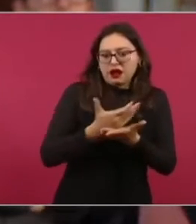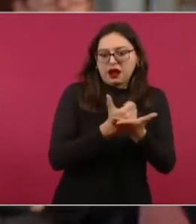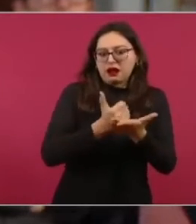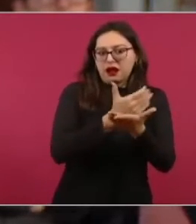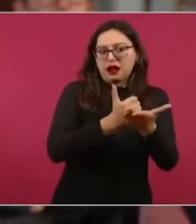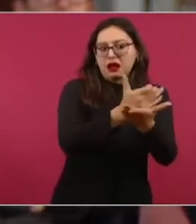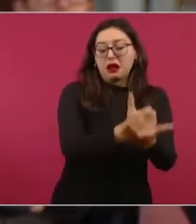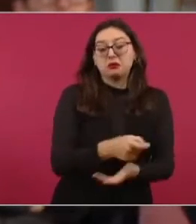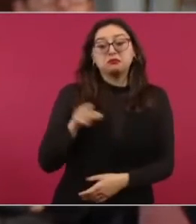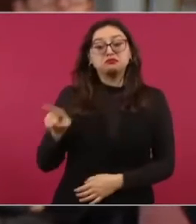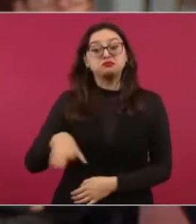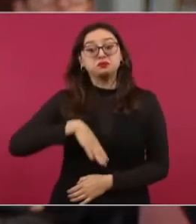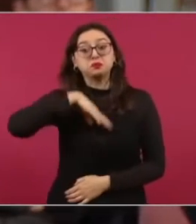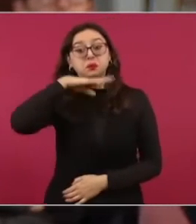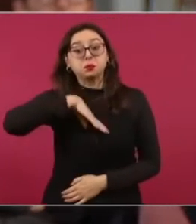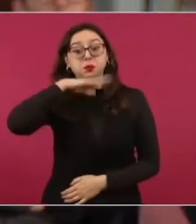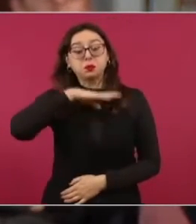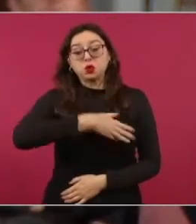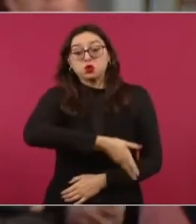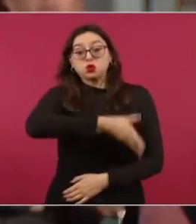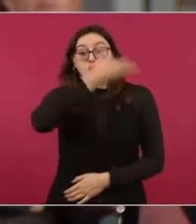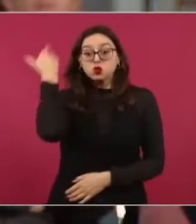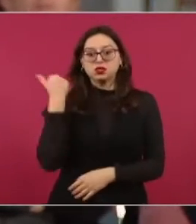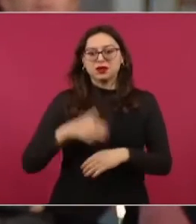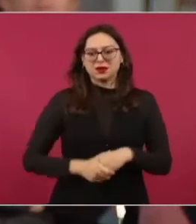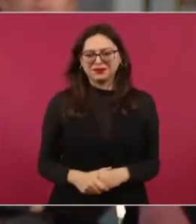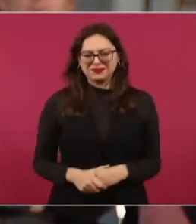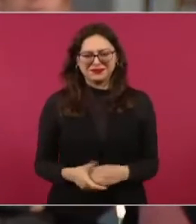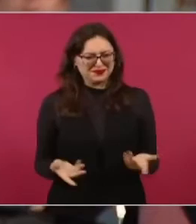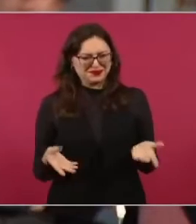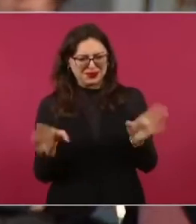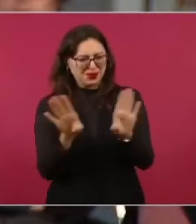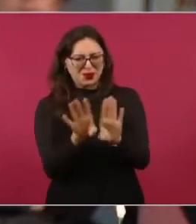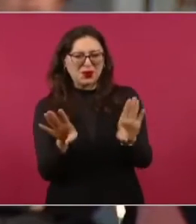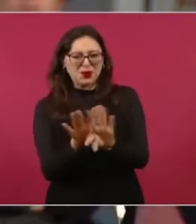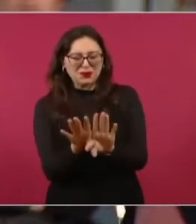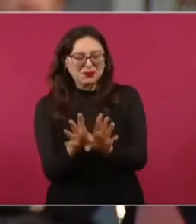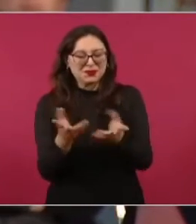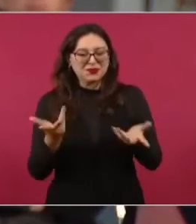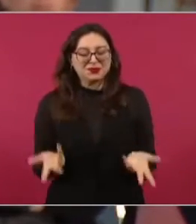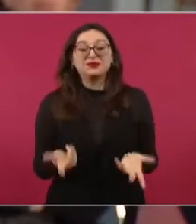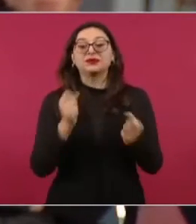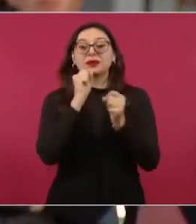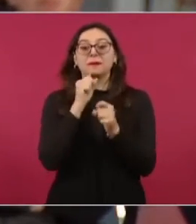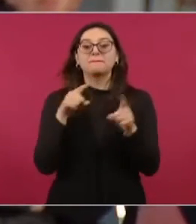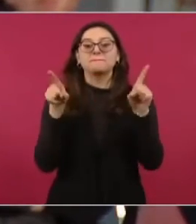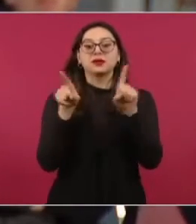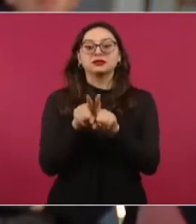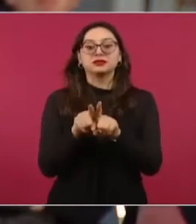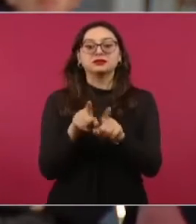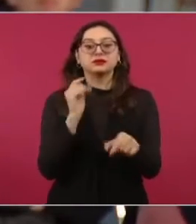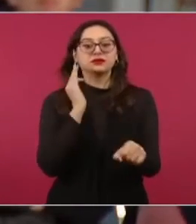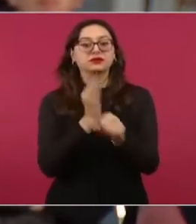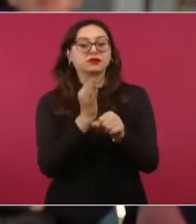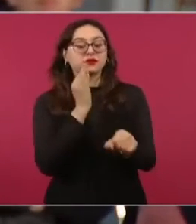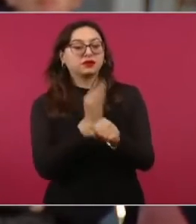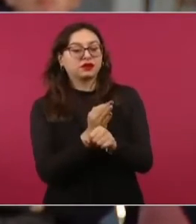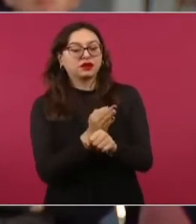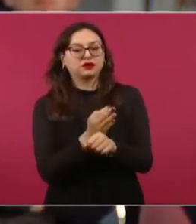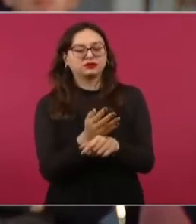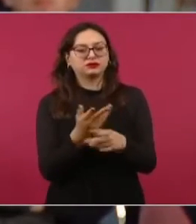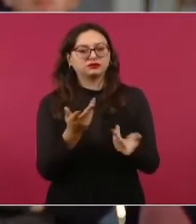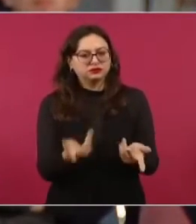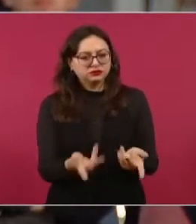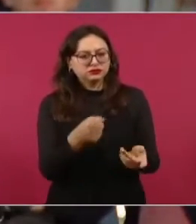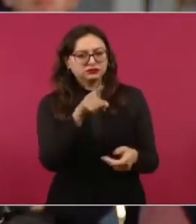jamás se haya dado cuenta de esto? Y también, ¿qué opina usted de la desesperación de algunos personajes cercanos a García